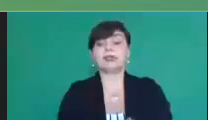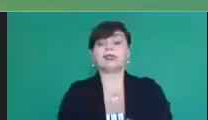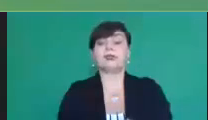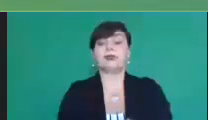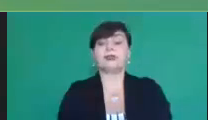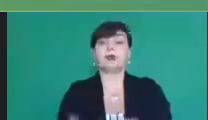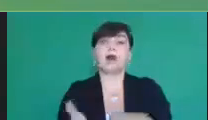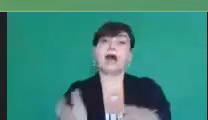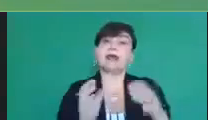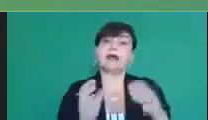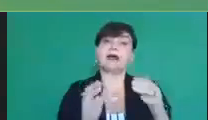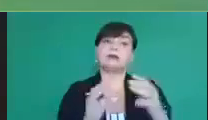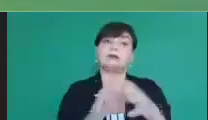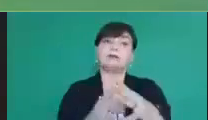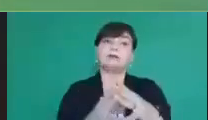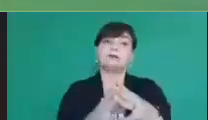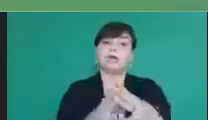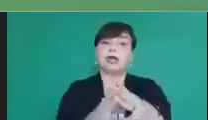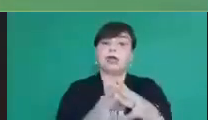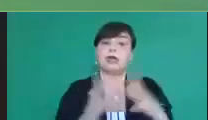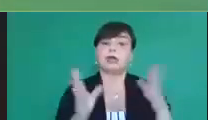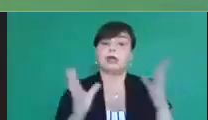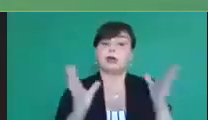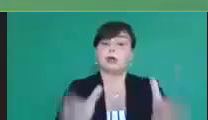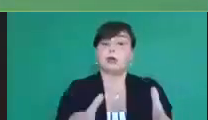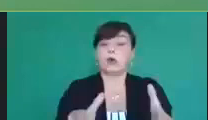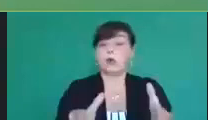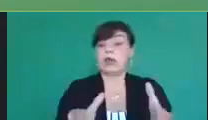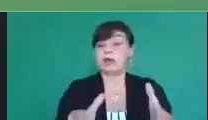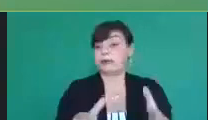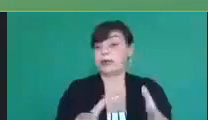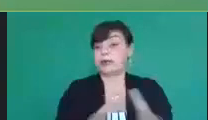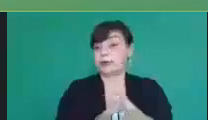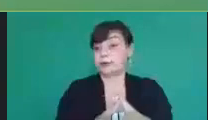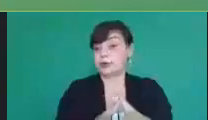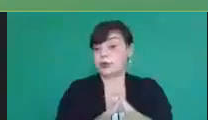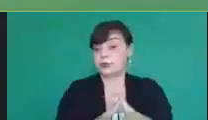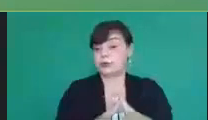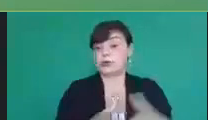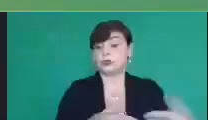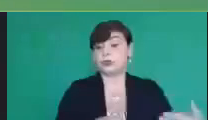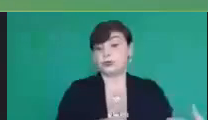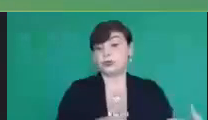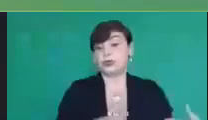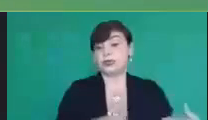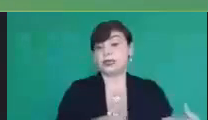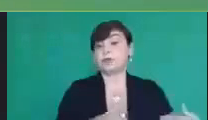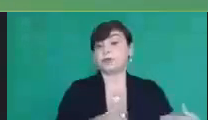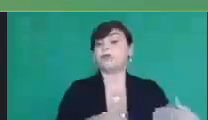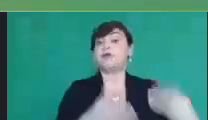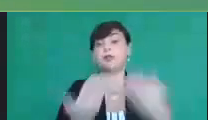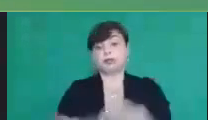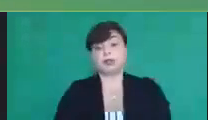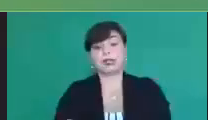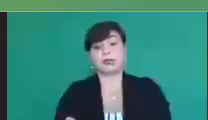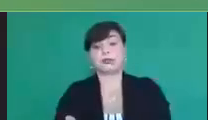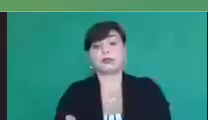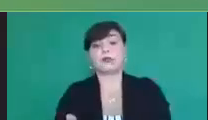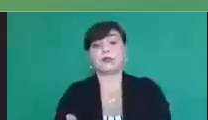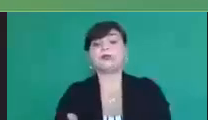por eso habían como la figura del proveedor, que nosotros no lo teníamos, pero sí lo teníamos